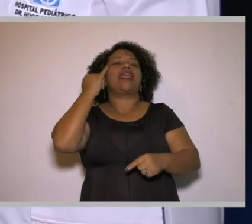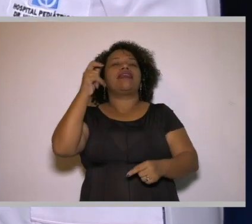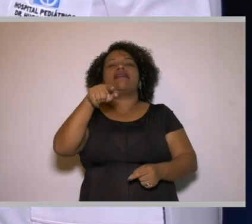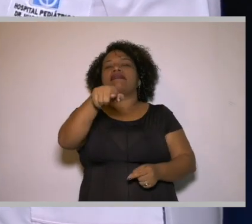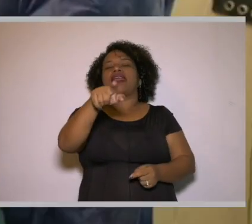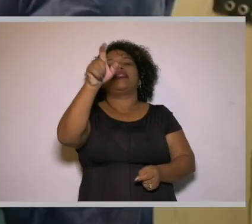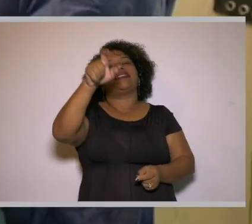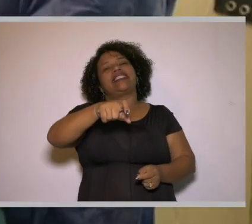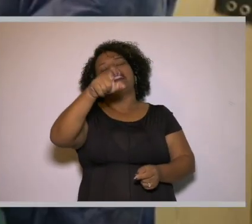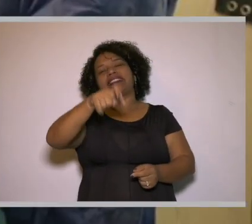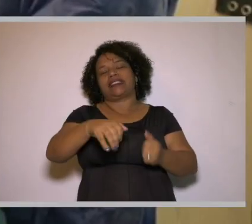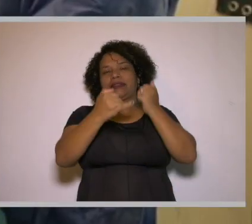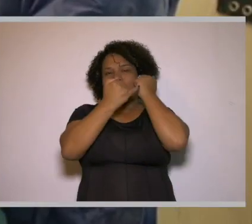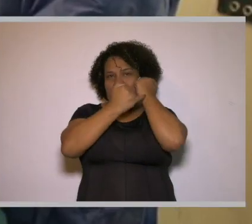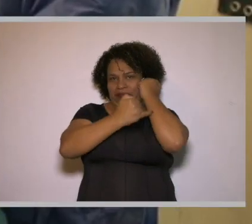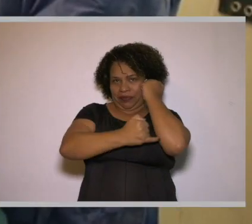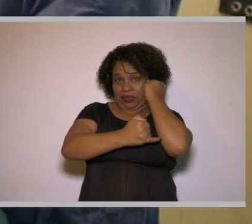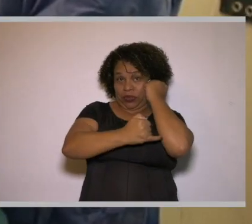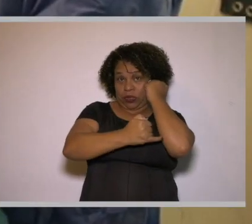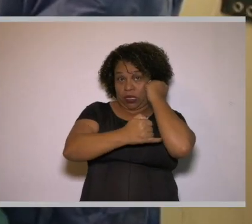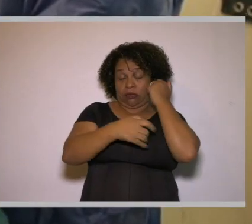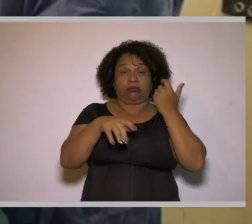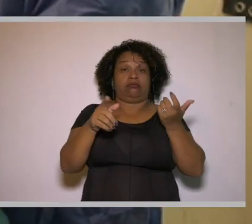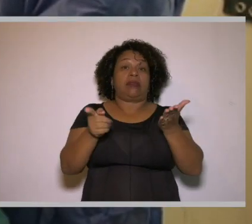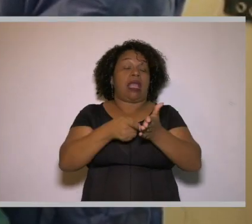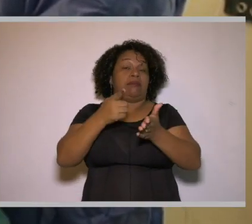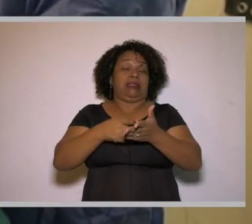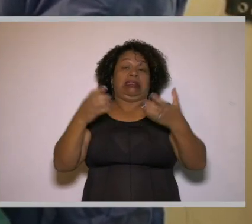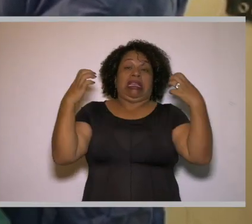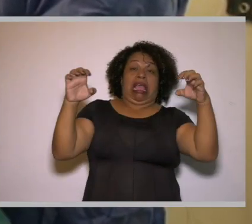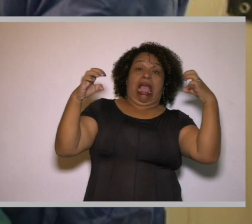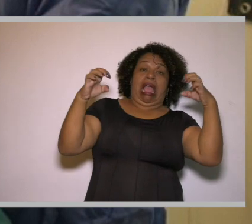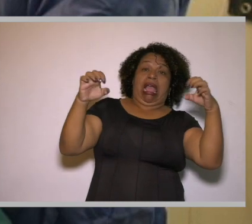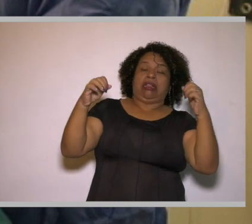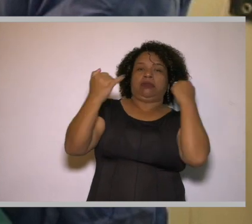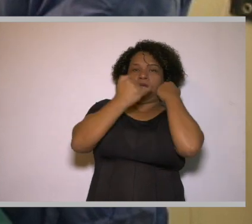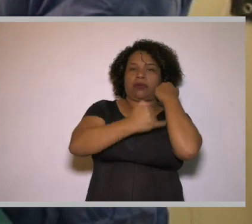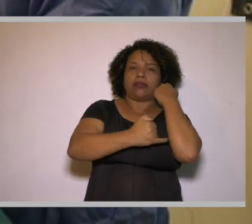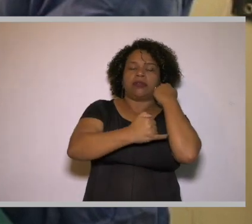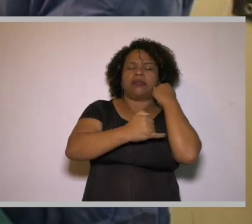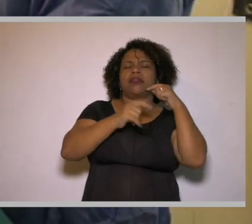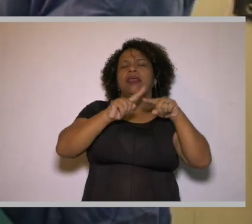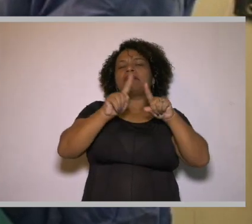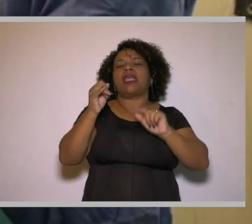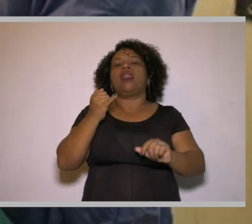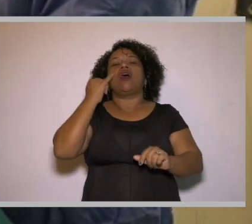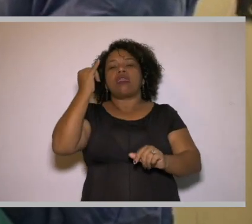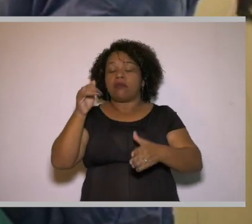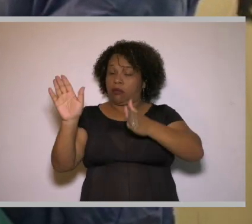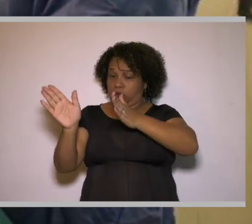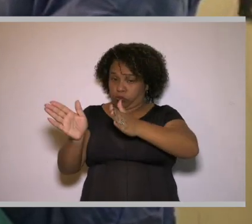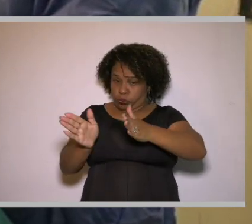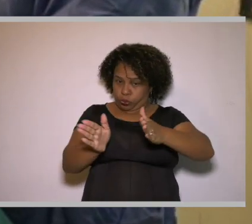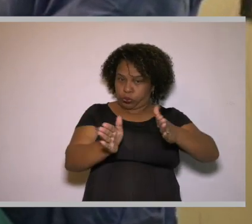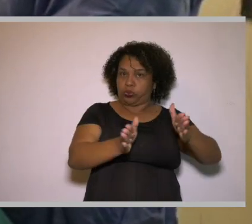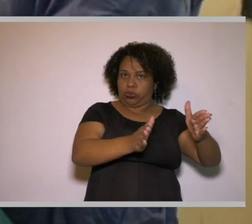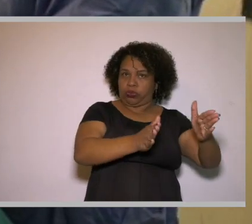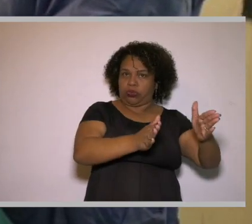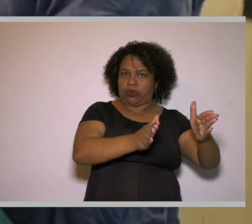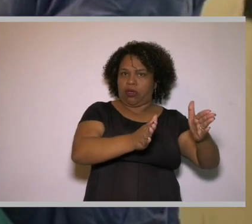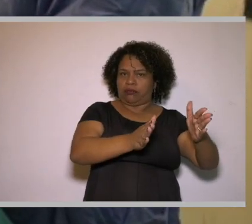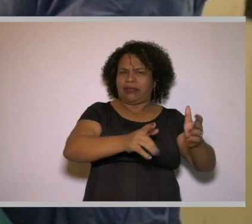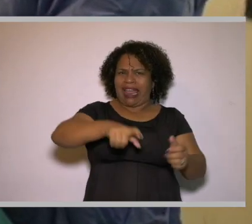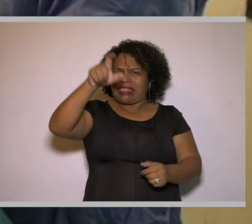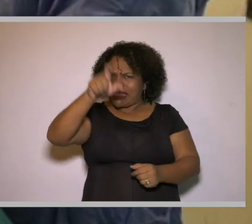su nacimiento, todo va a depender de si ese niño necesita una cirugía. Urgente, ahí no hay ningún problema.